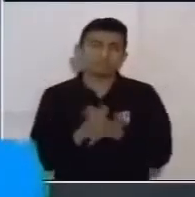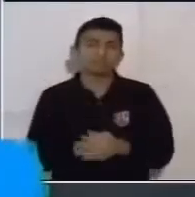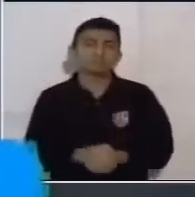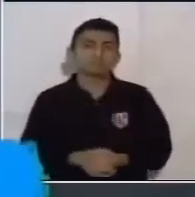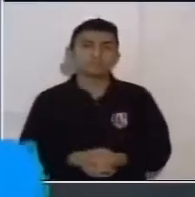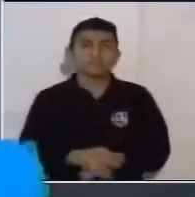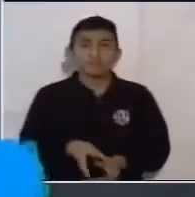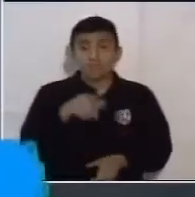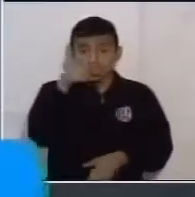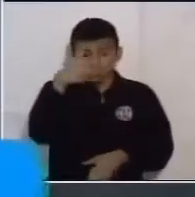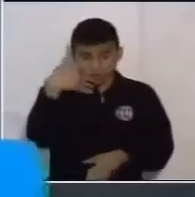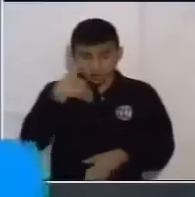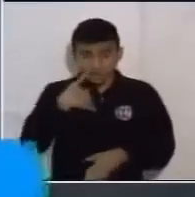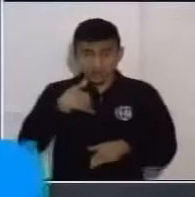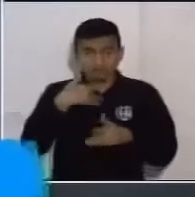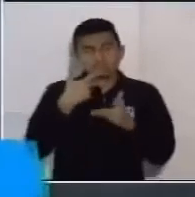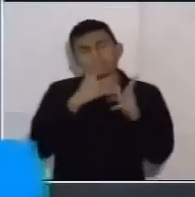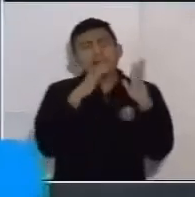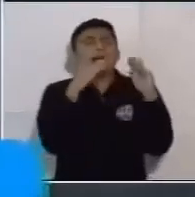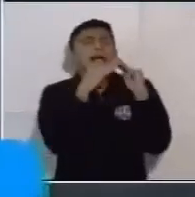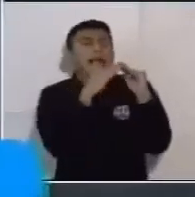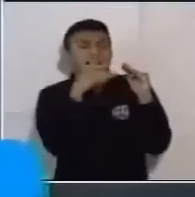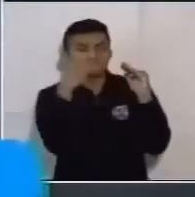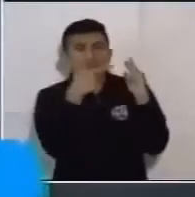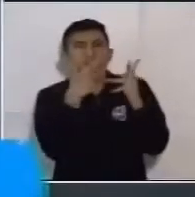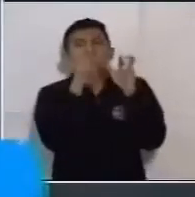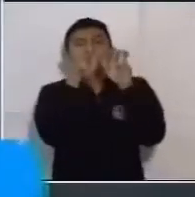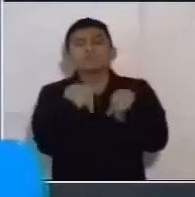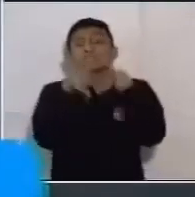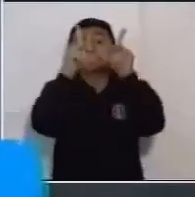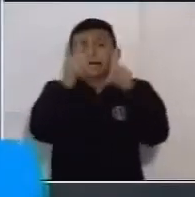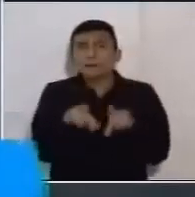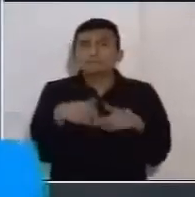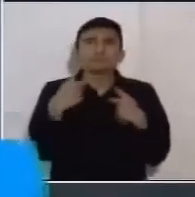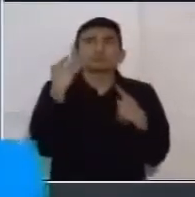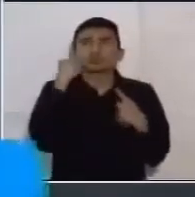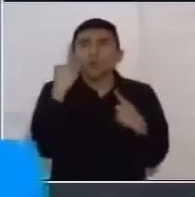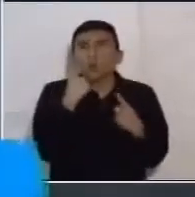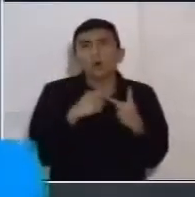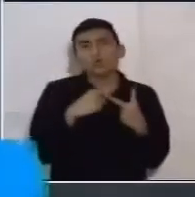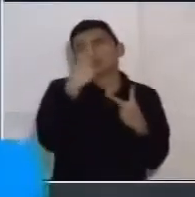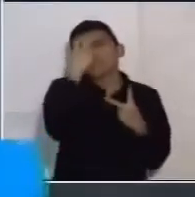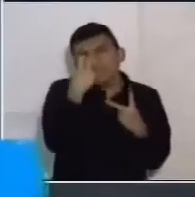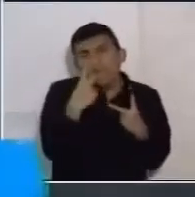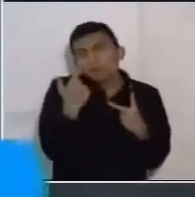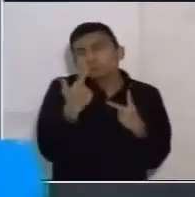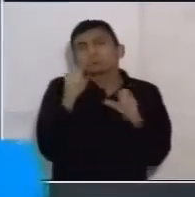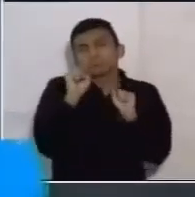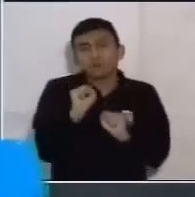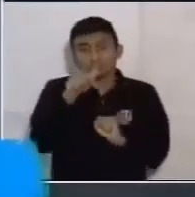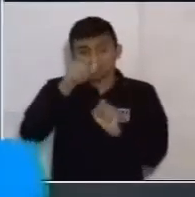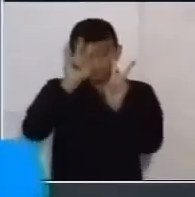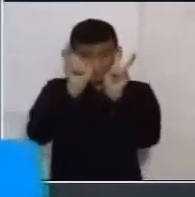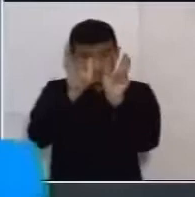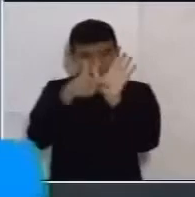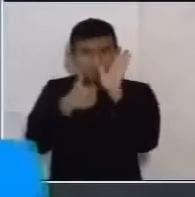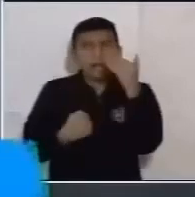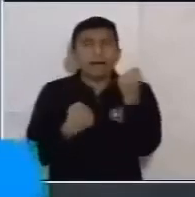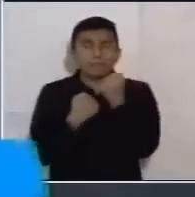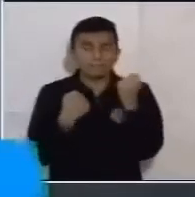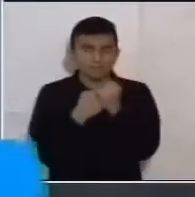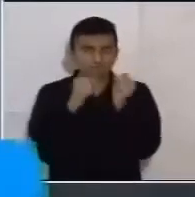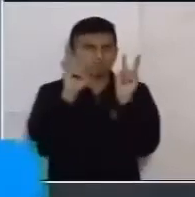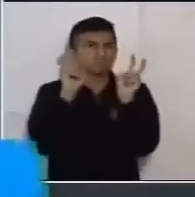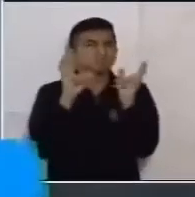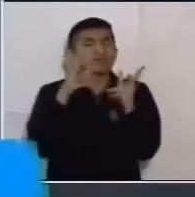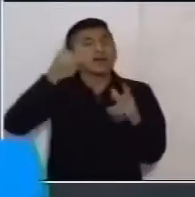Si en casa hay alguna persona con discapacidad, este tema les ayudará a ejercitar habilidades